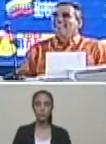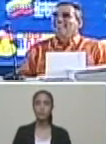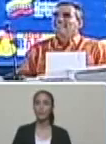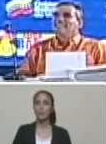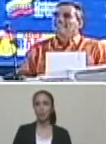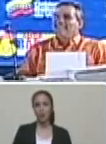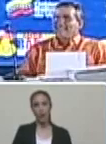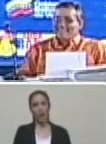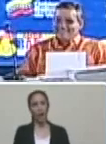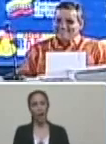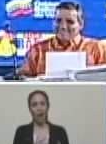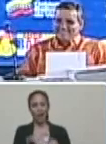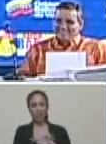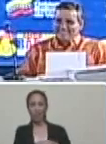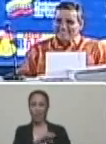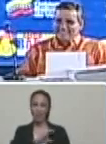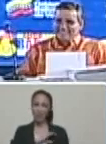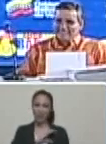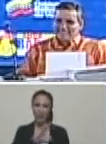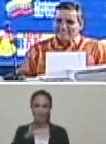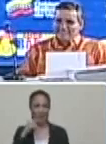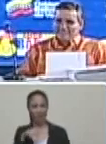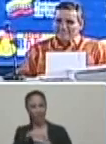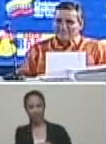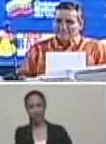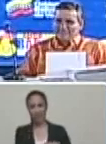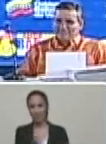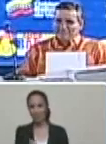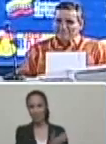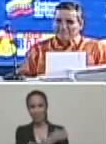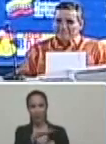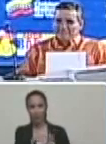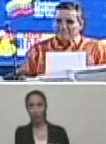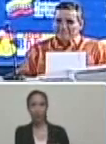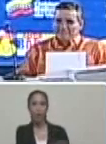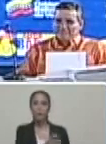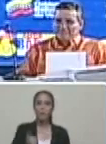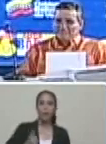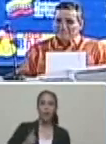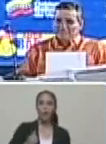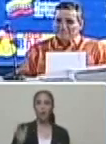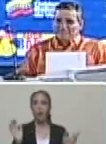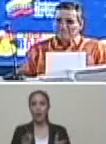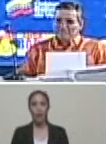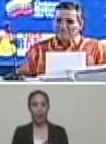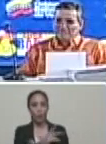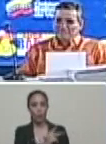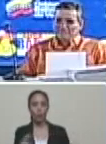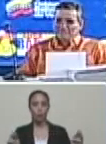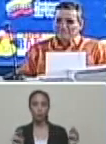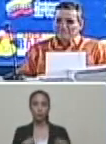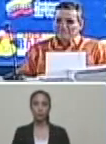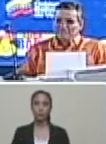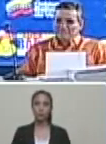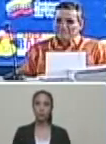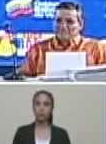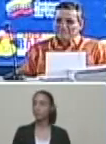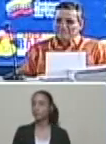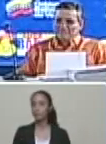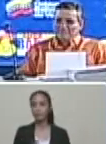Violando la soberanía de Venezuela a la fuerza. Y porque sí, porque le da la gana a los gringos. No. Así